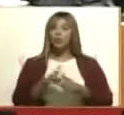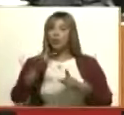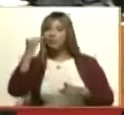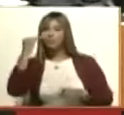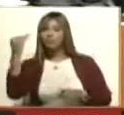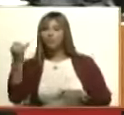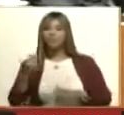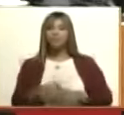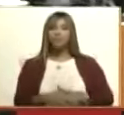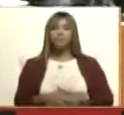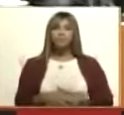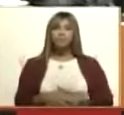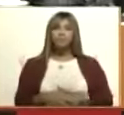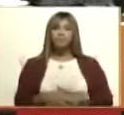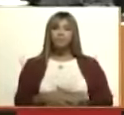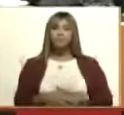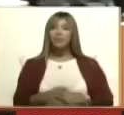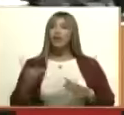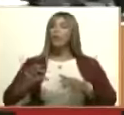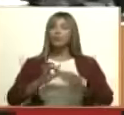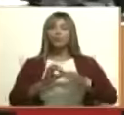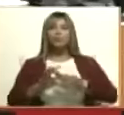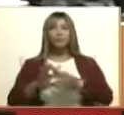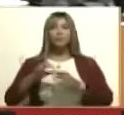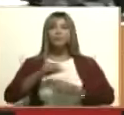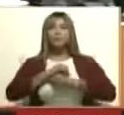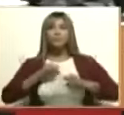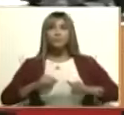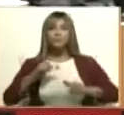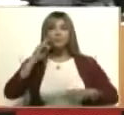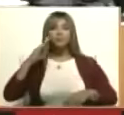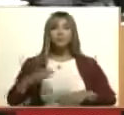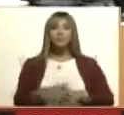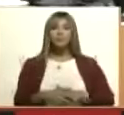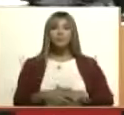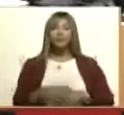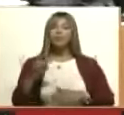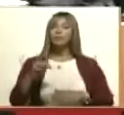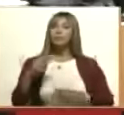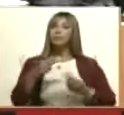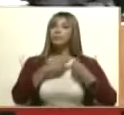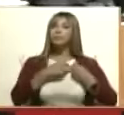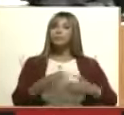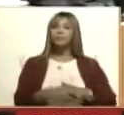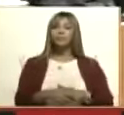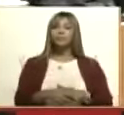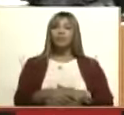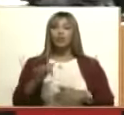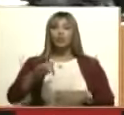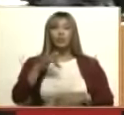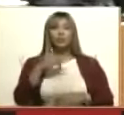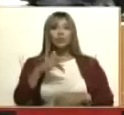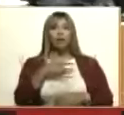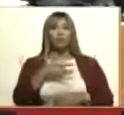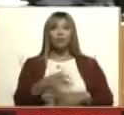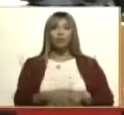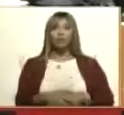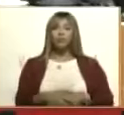ideas, con la unidad cívico-militar y como corresponde. Entonces, yo siento que